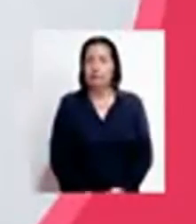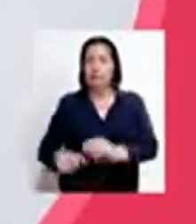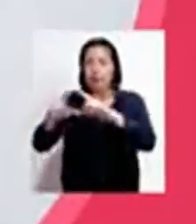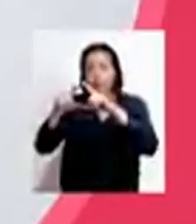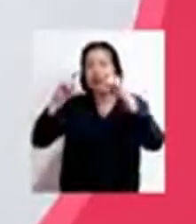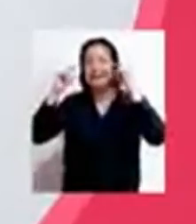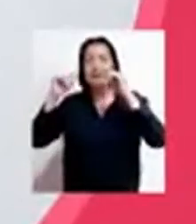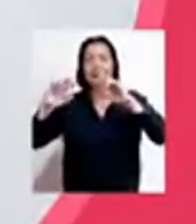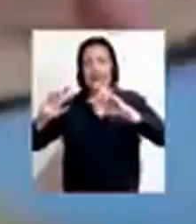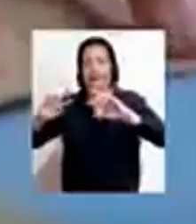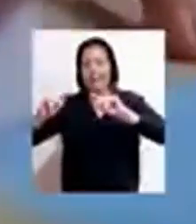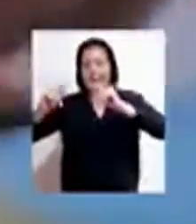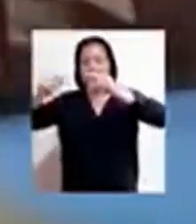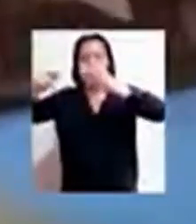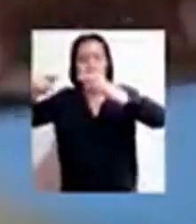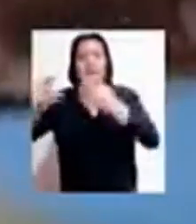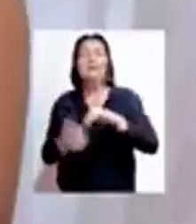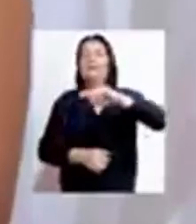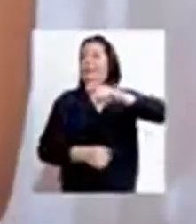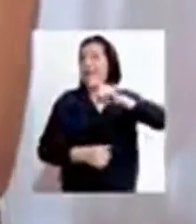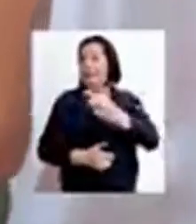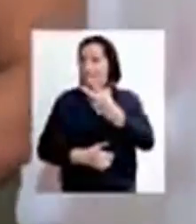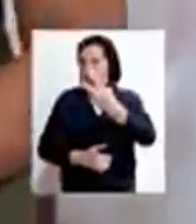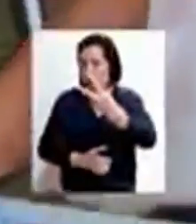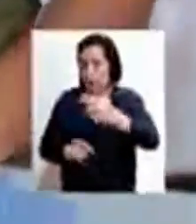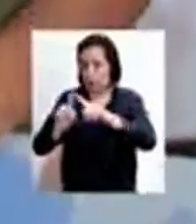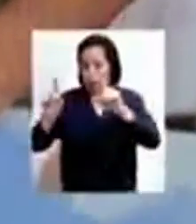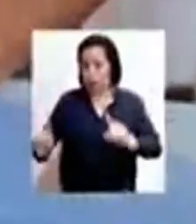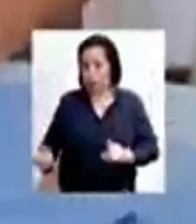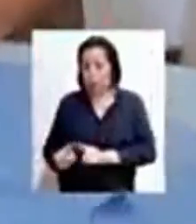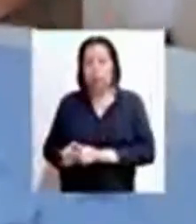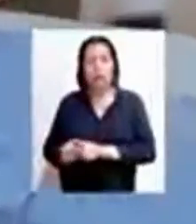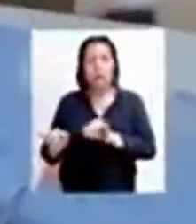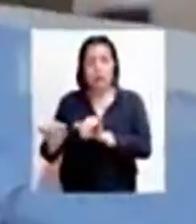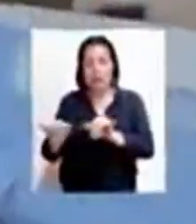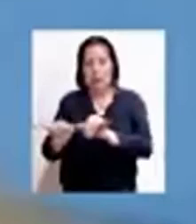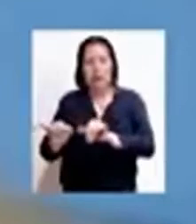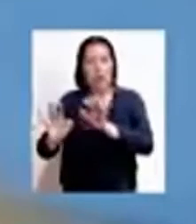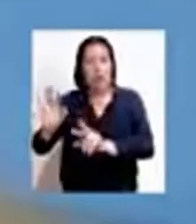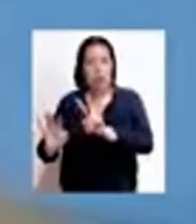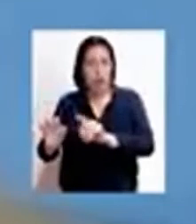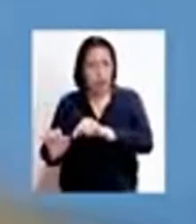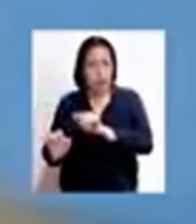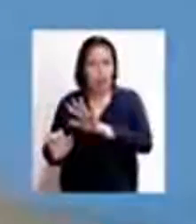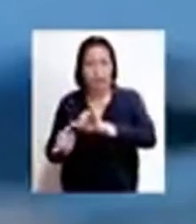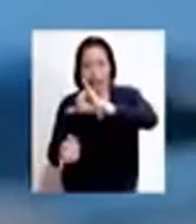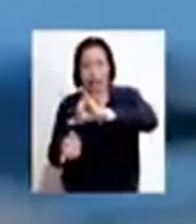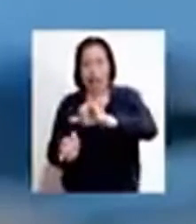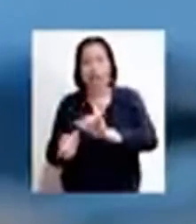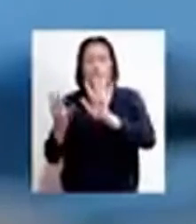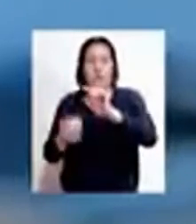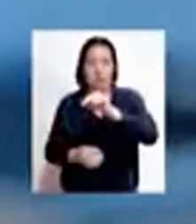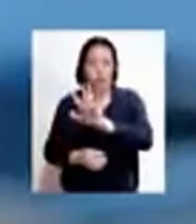Para la mascarilla con tres pliegues se requiere dos piezas de 12.5 centímetros de ancho por 9.5 de